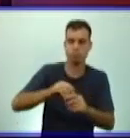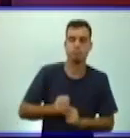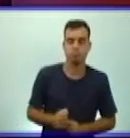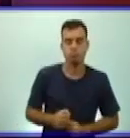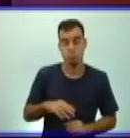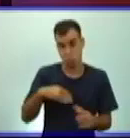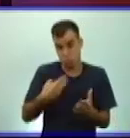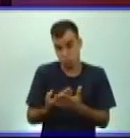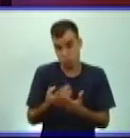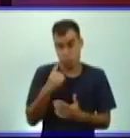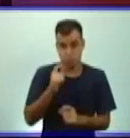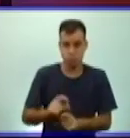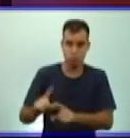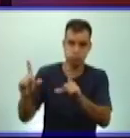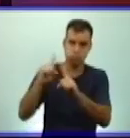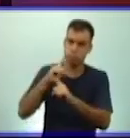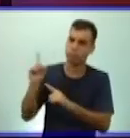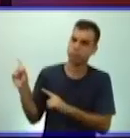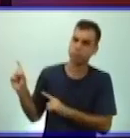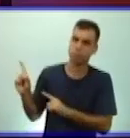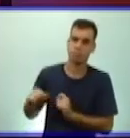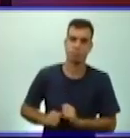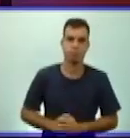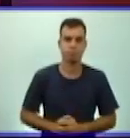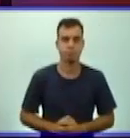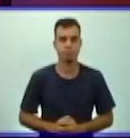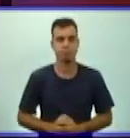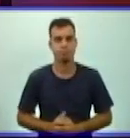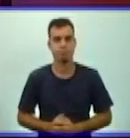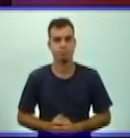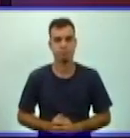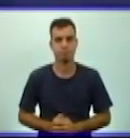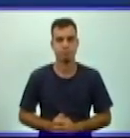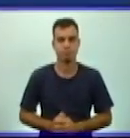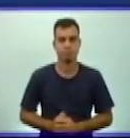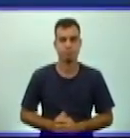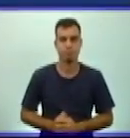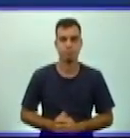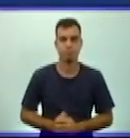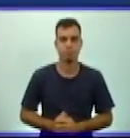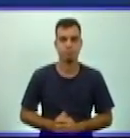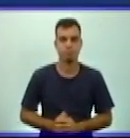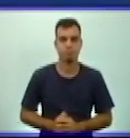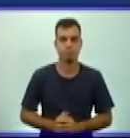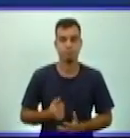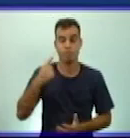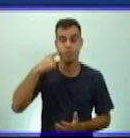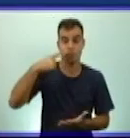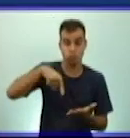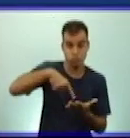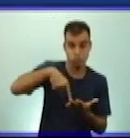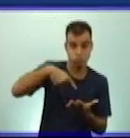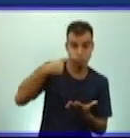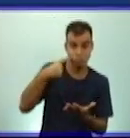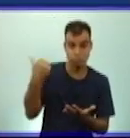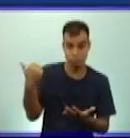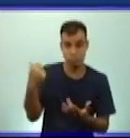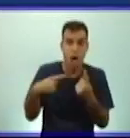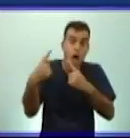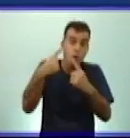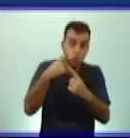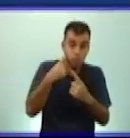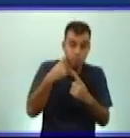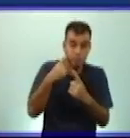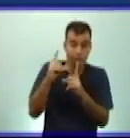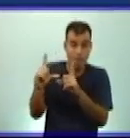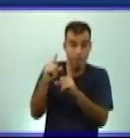visualizar la siguiente diapositiva. Bien, aquí estamos viendo algunas de las aplicaciones que tiene el movimiento rotacional,